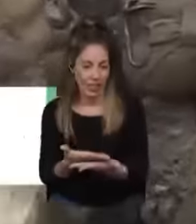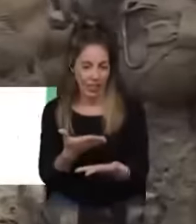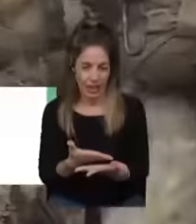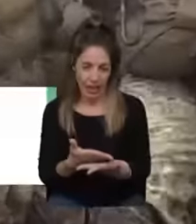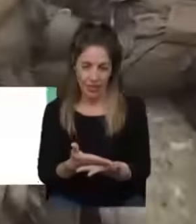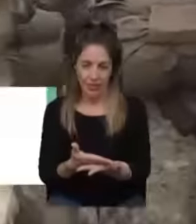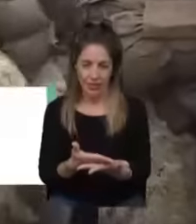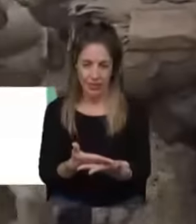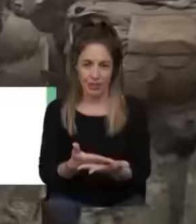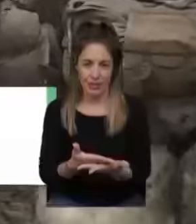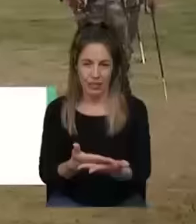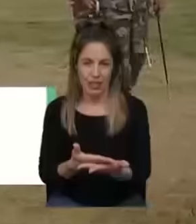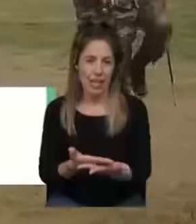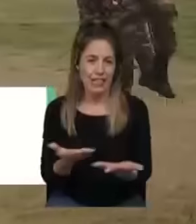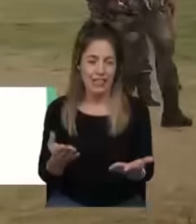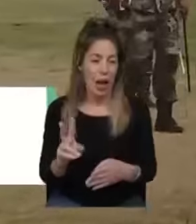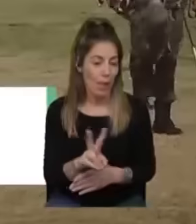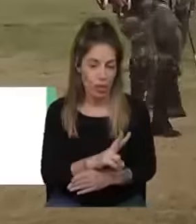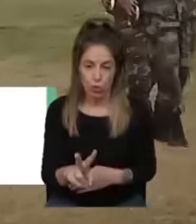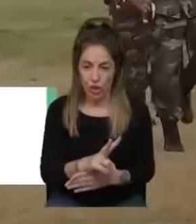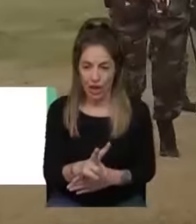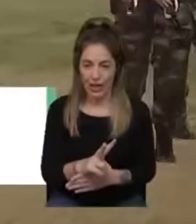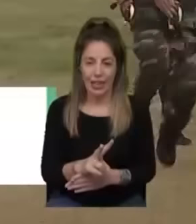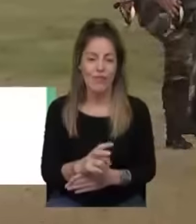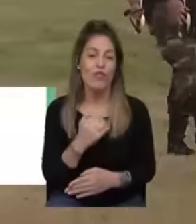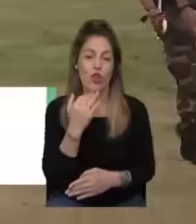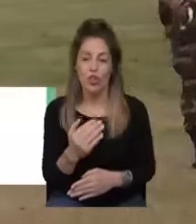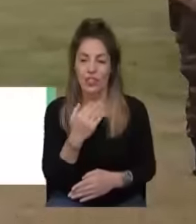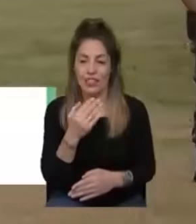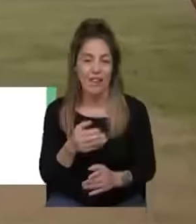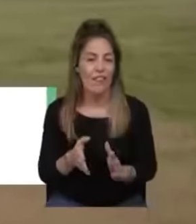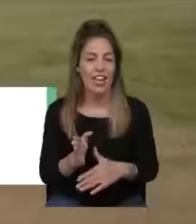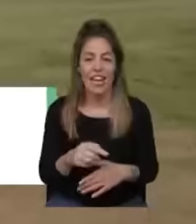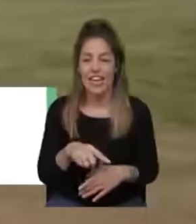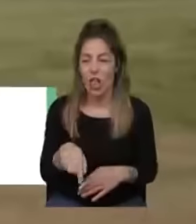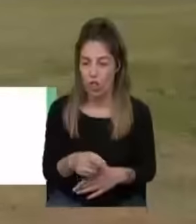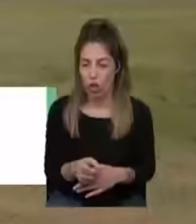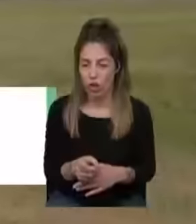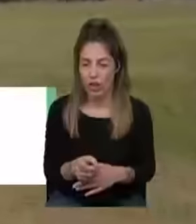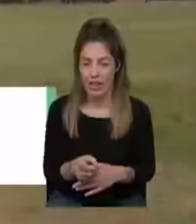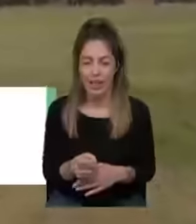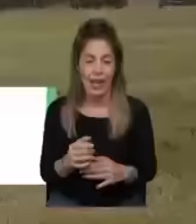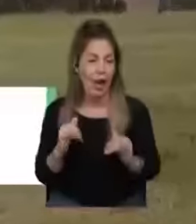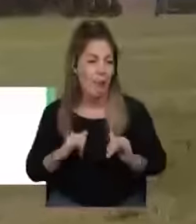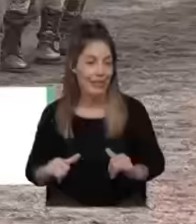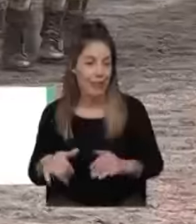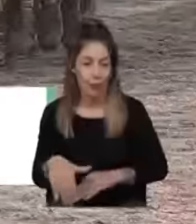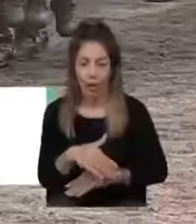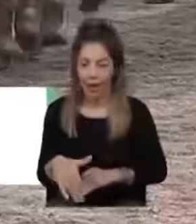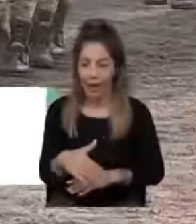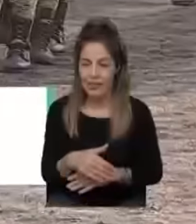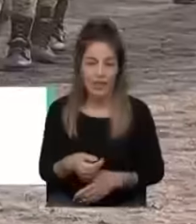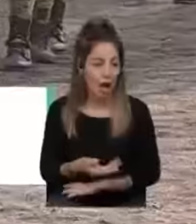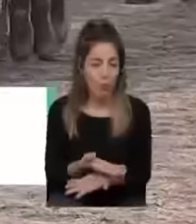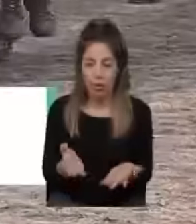sea patrullaje, que además no se sabe qué van a ir a pasear por la calle y a